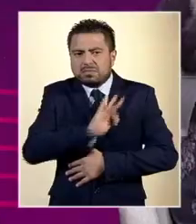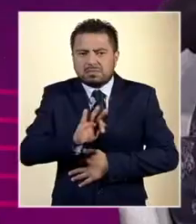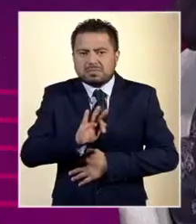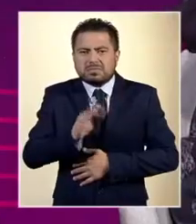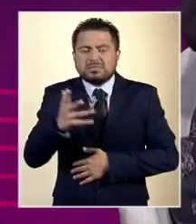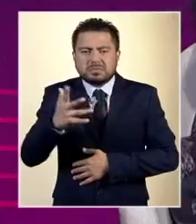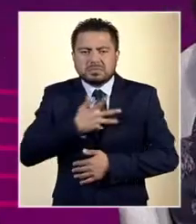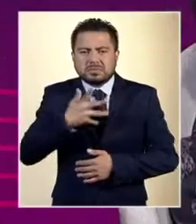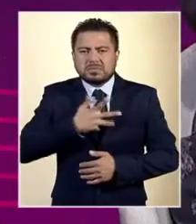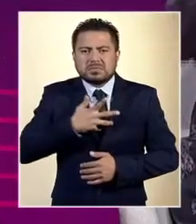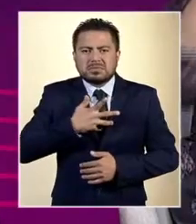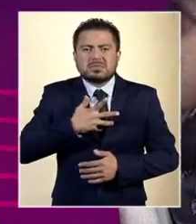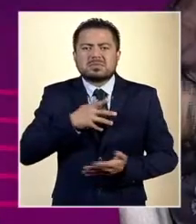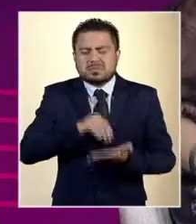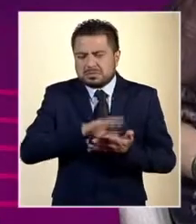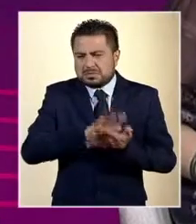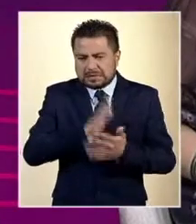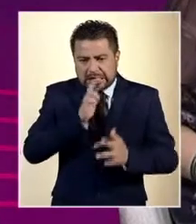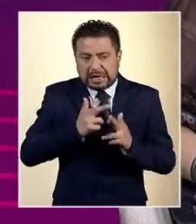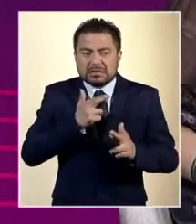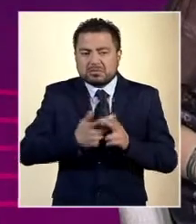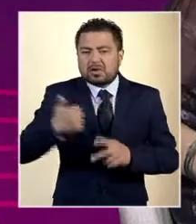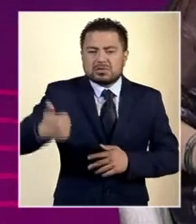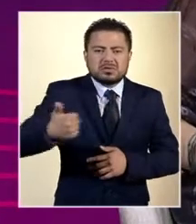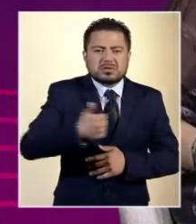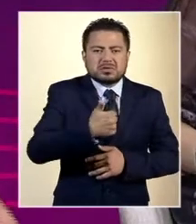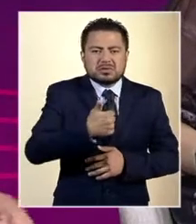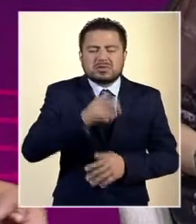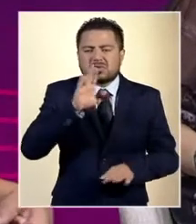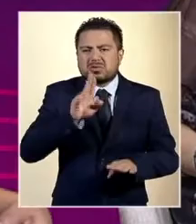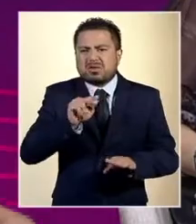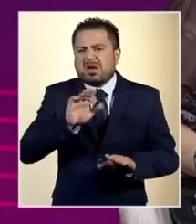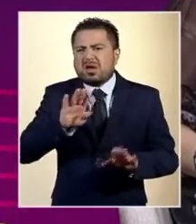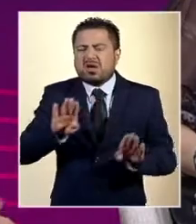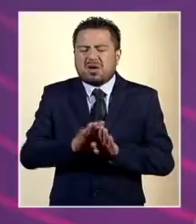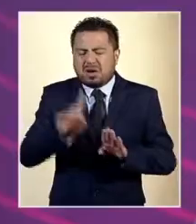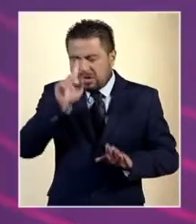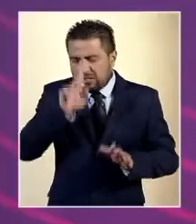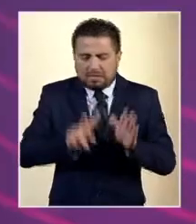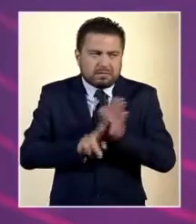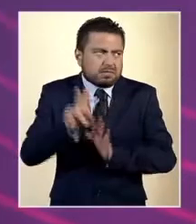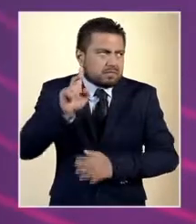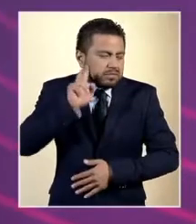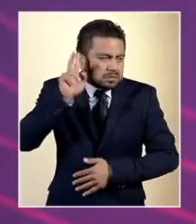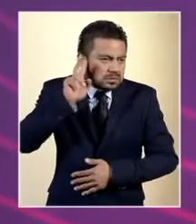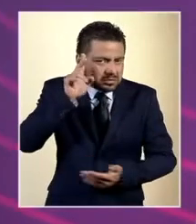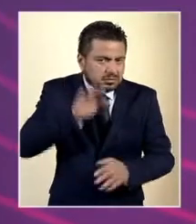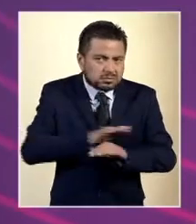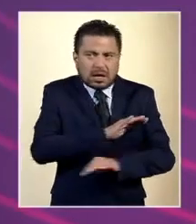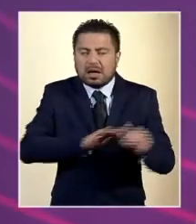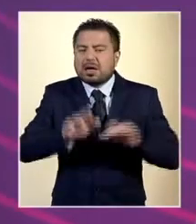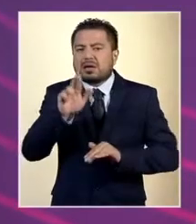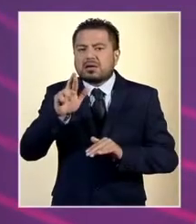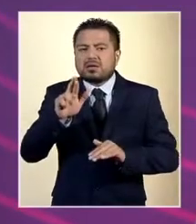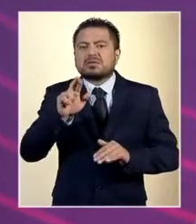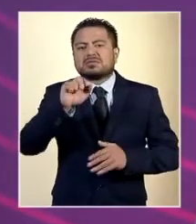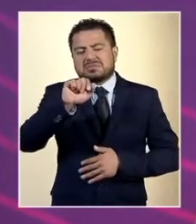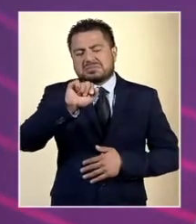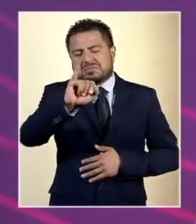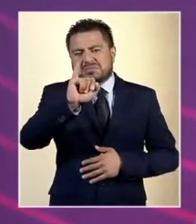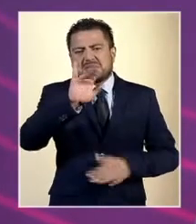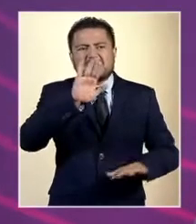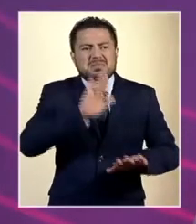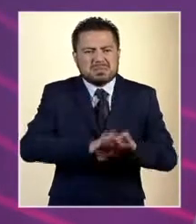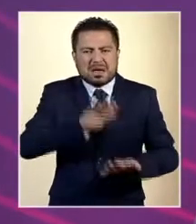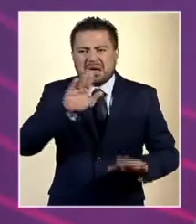haber pues un consumo responsable, Sí. no inhabilitante de las drogas, ¿no? Por supuesto. Sí, una perspectiva